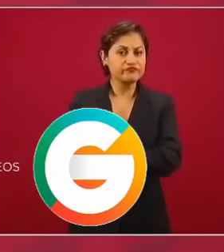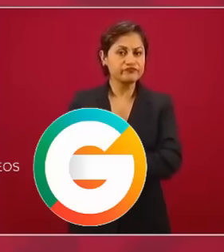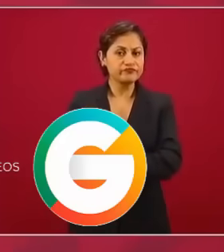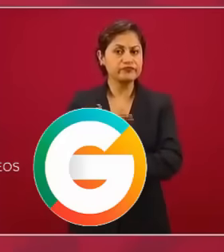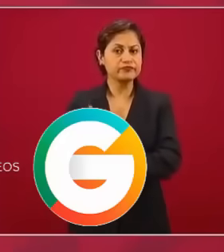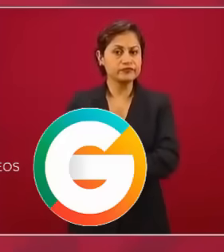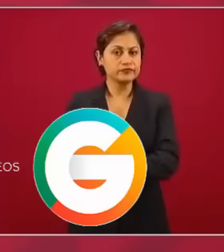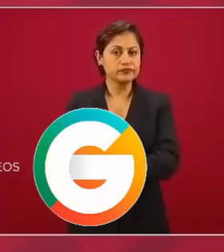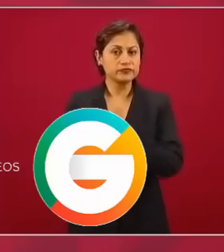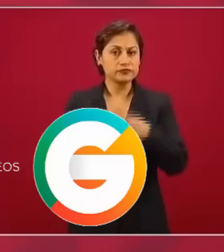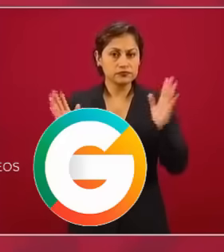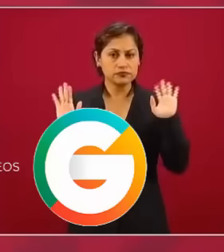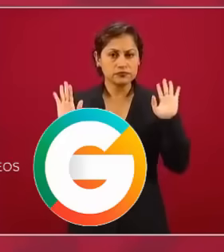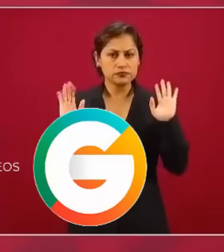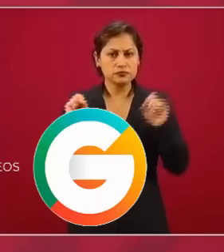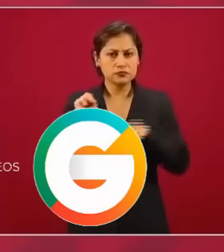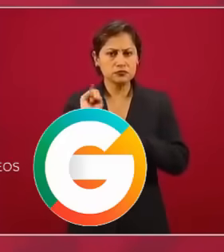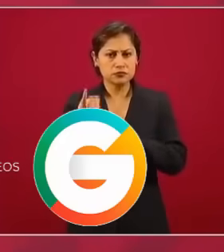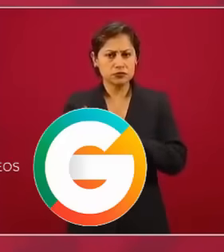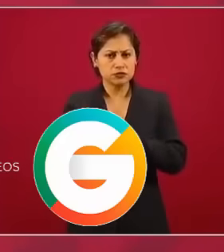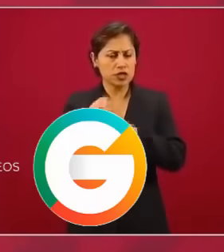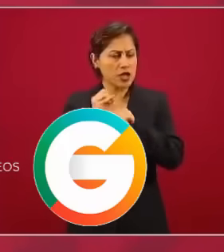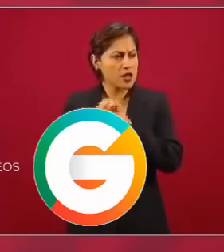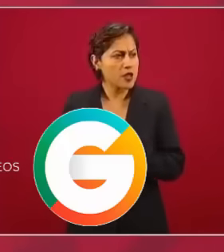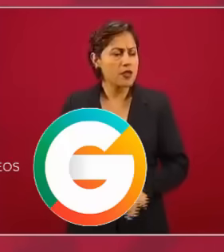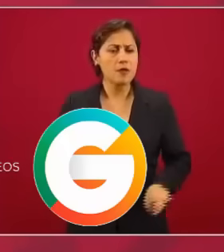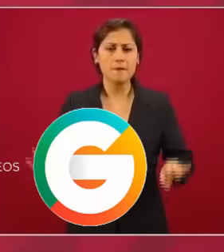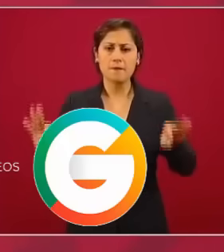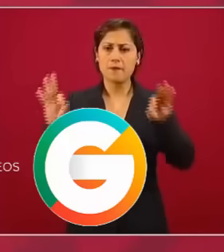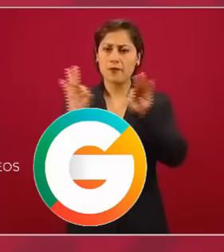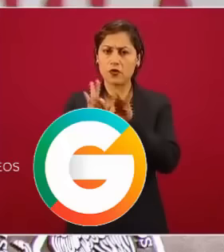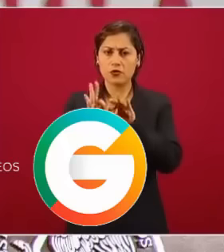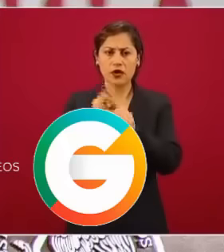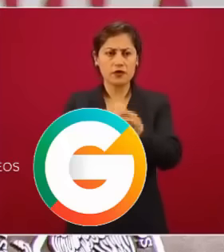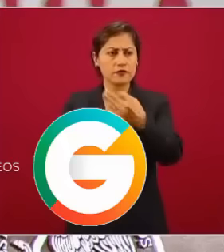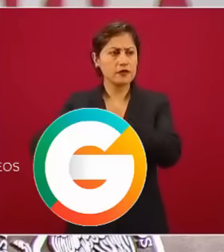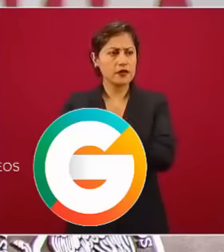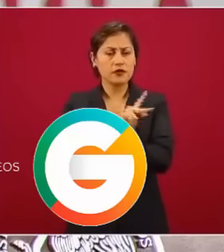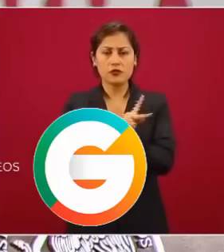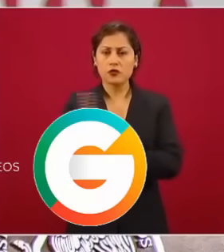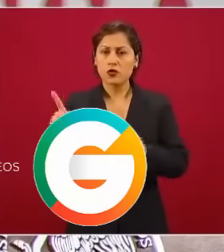importantísima, que es necesaria para la democracia,